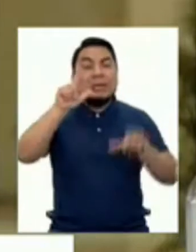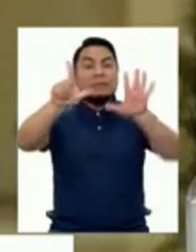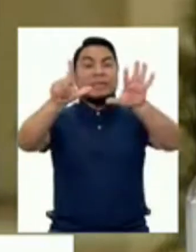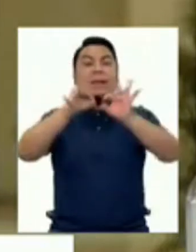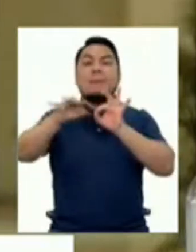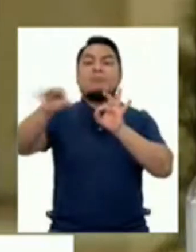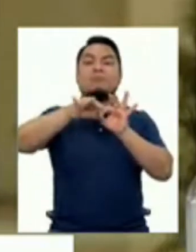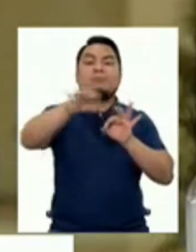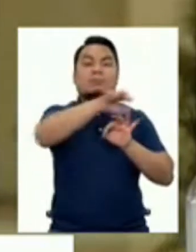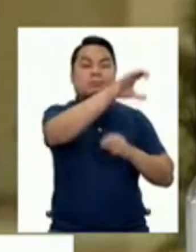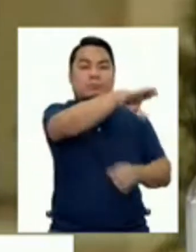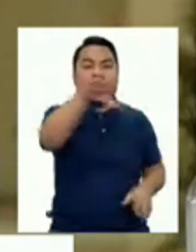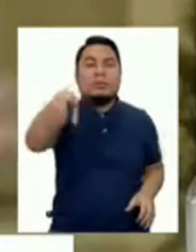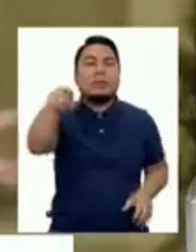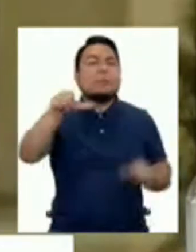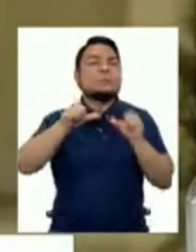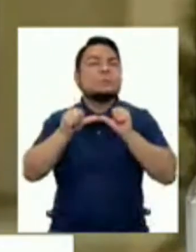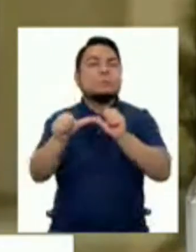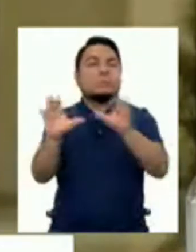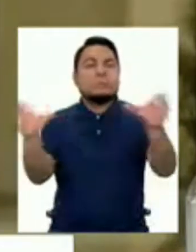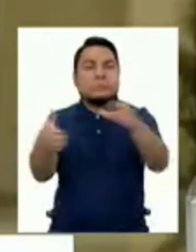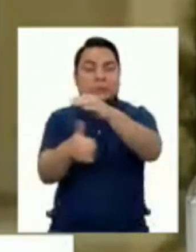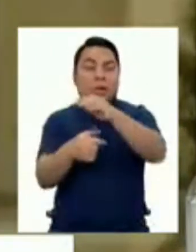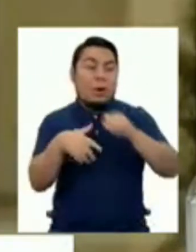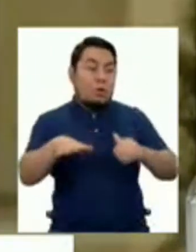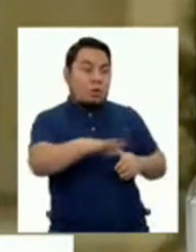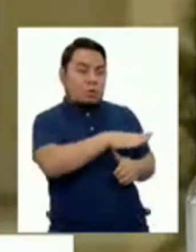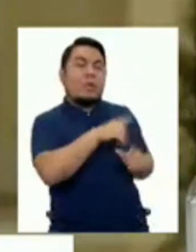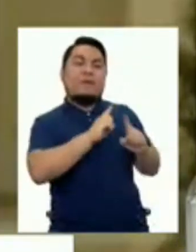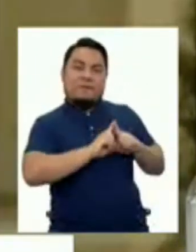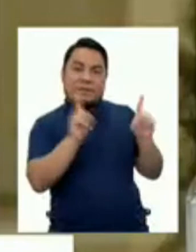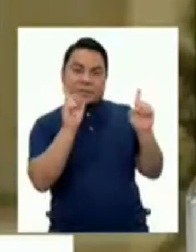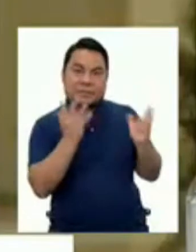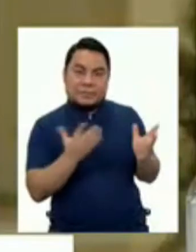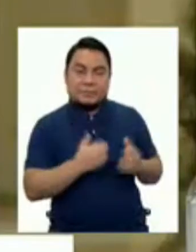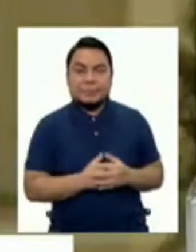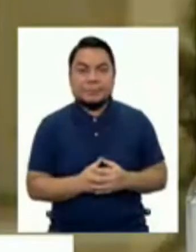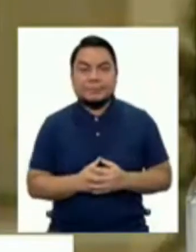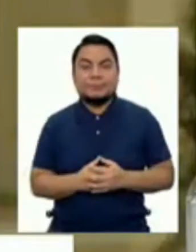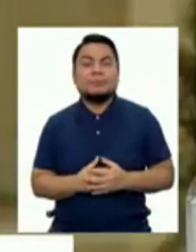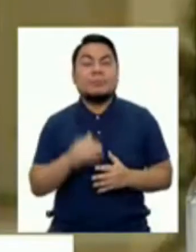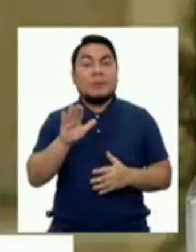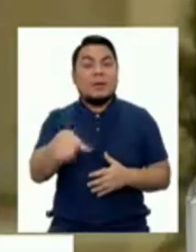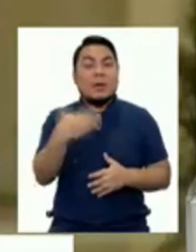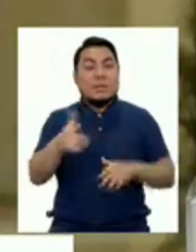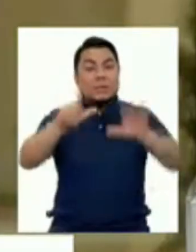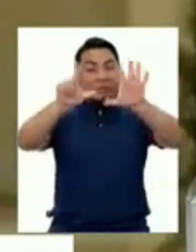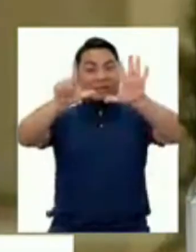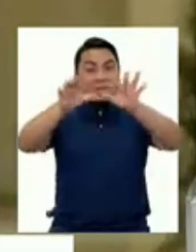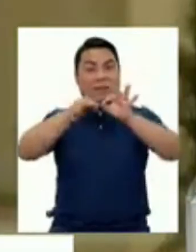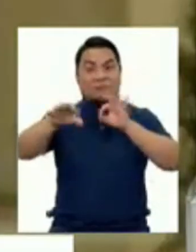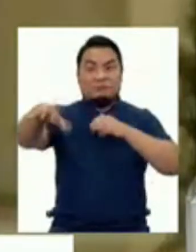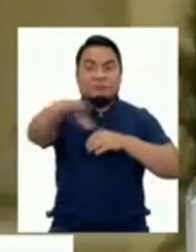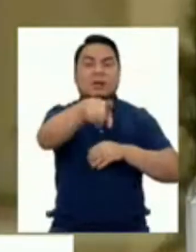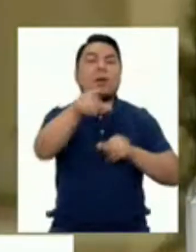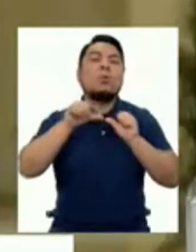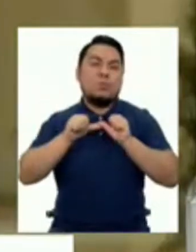regiones respecto a todas las otras regiones del país. Hay 7 regiones que